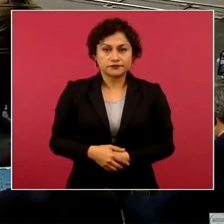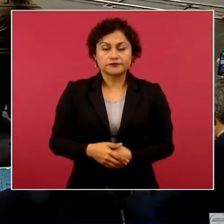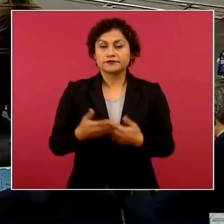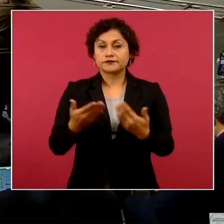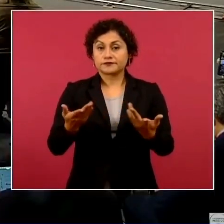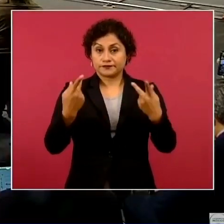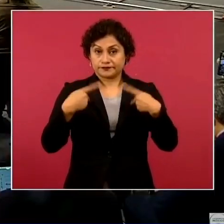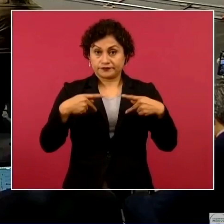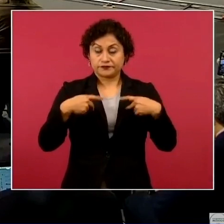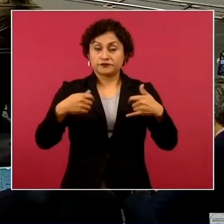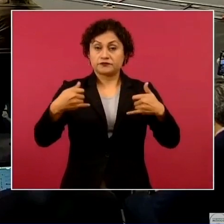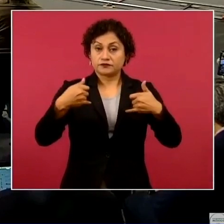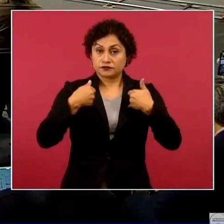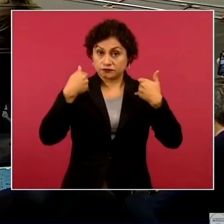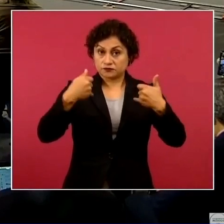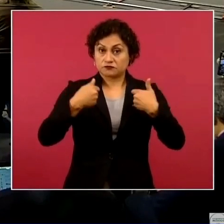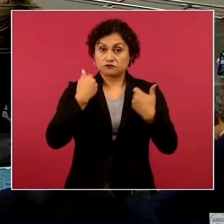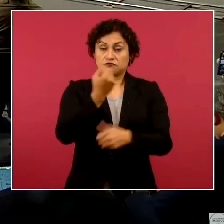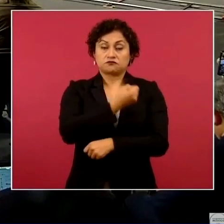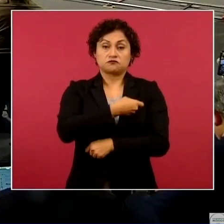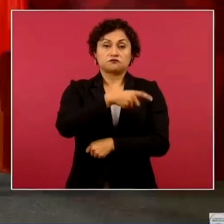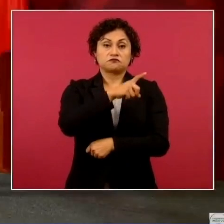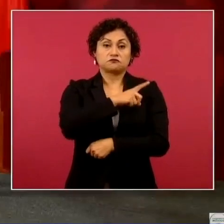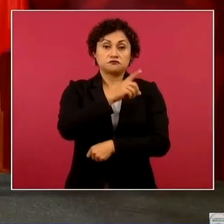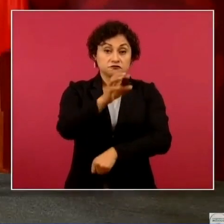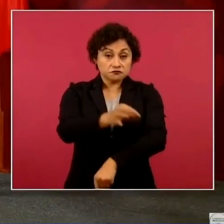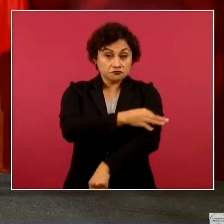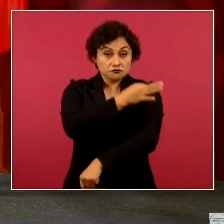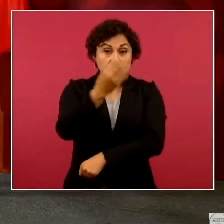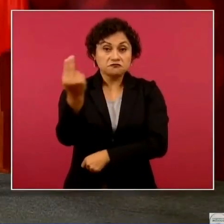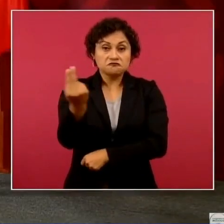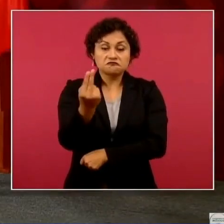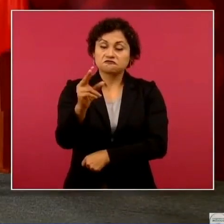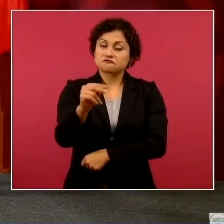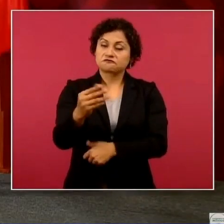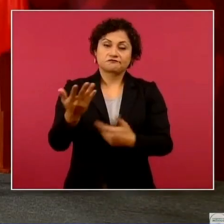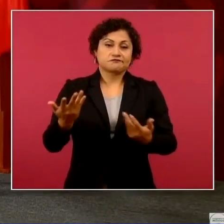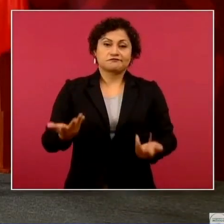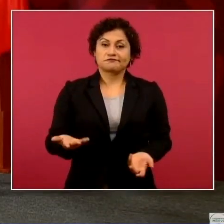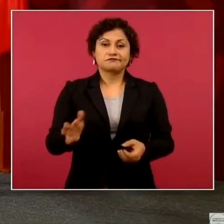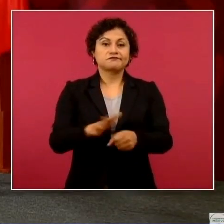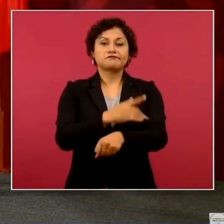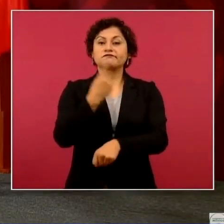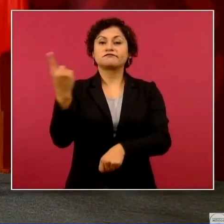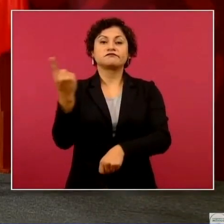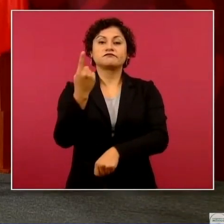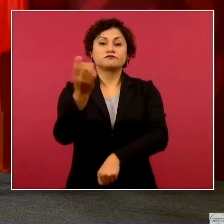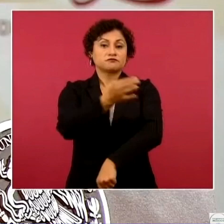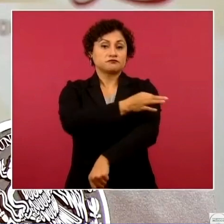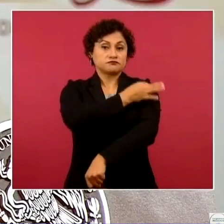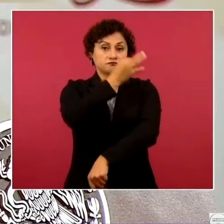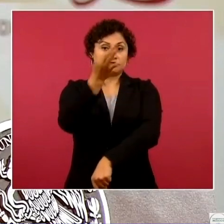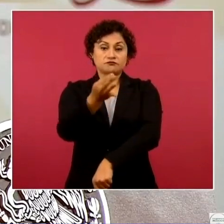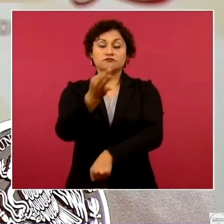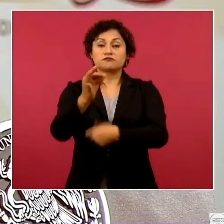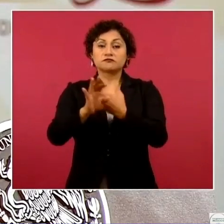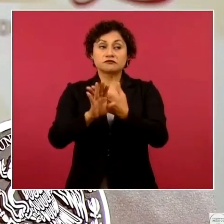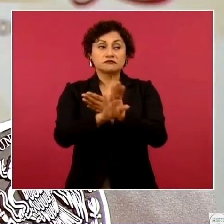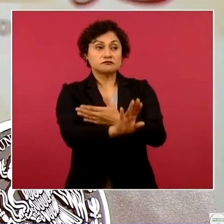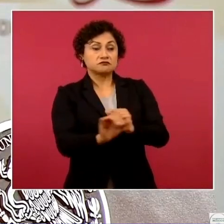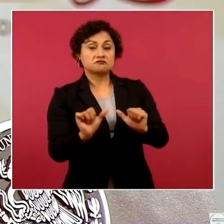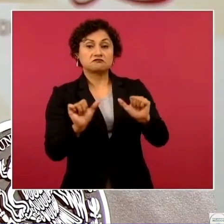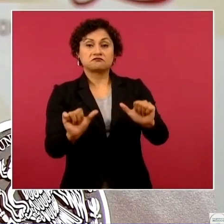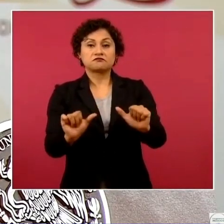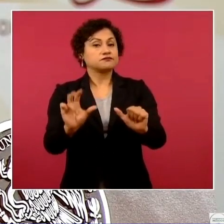personas jóvenes saludables no hay necesidad de que se vacunen, dado que la vacuna no protege contra la infección, lo que